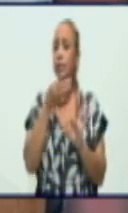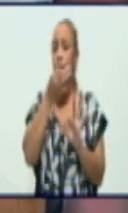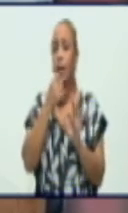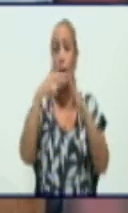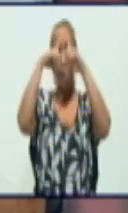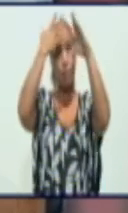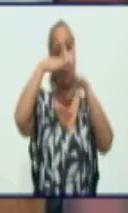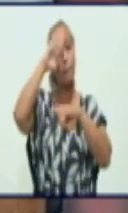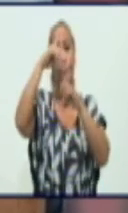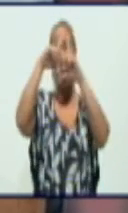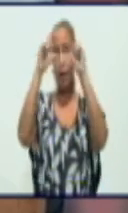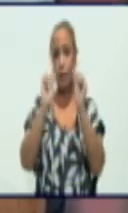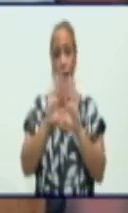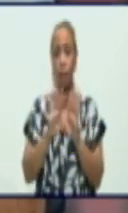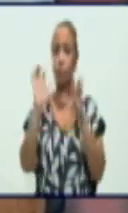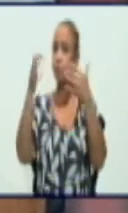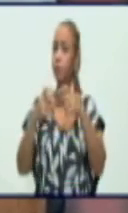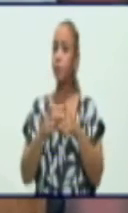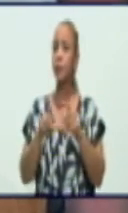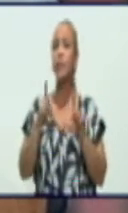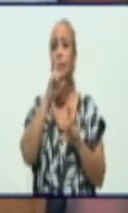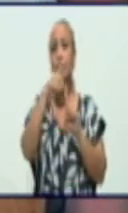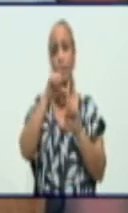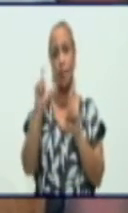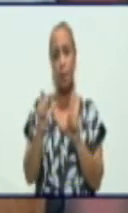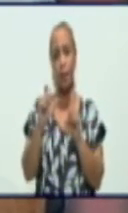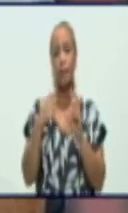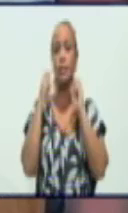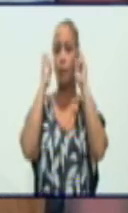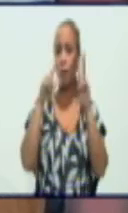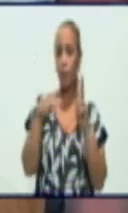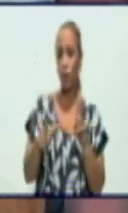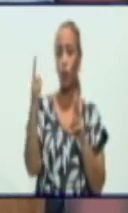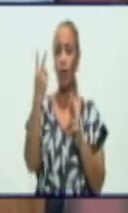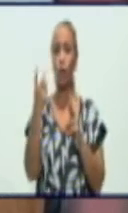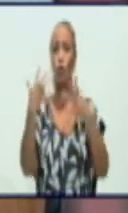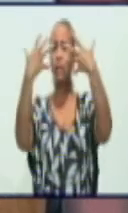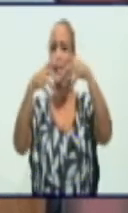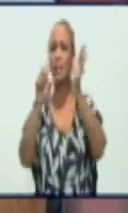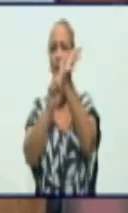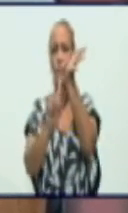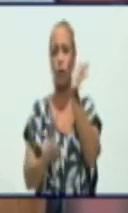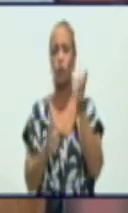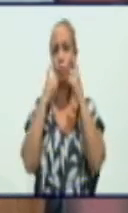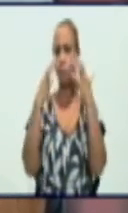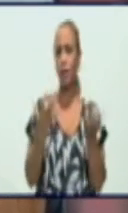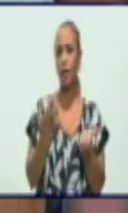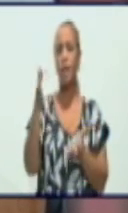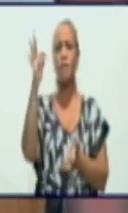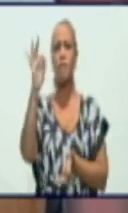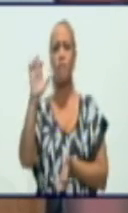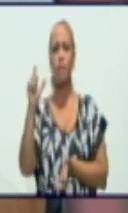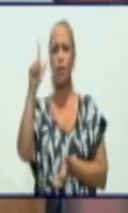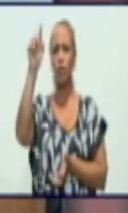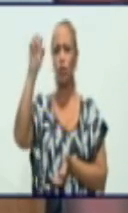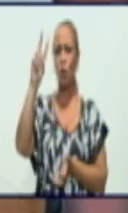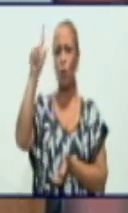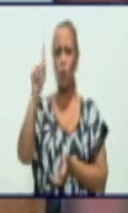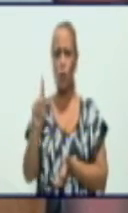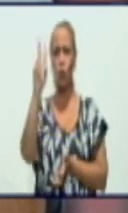resuelto el tema de la contingencia que se está viviendo, pues las dos termoeléctricas fundamentales, Felton 1 de